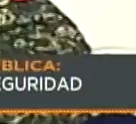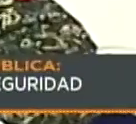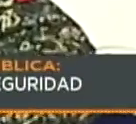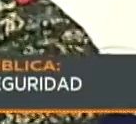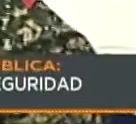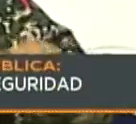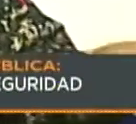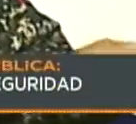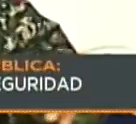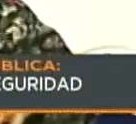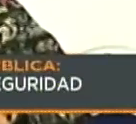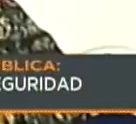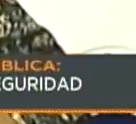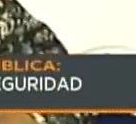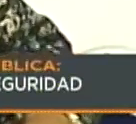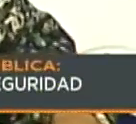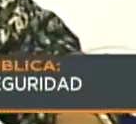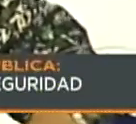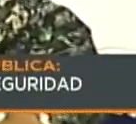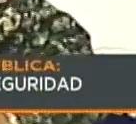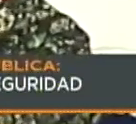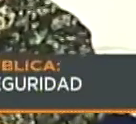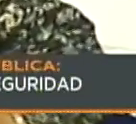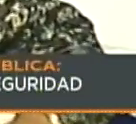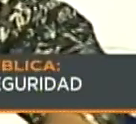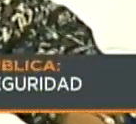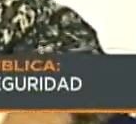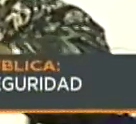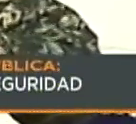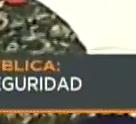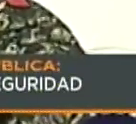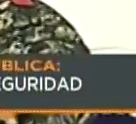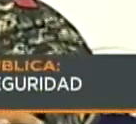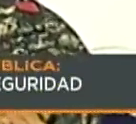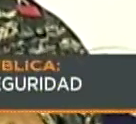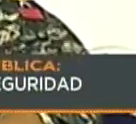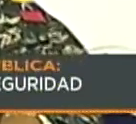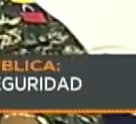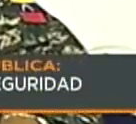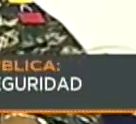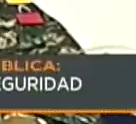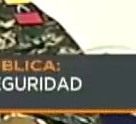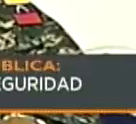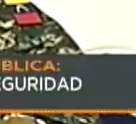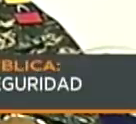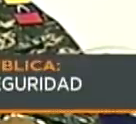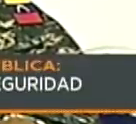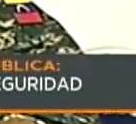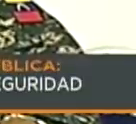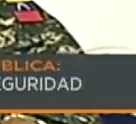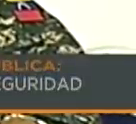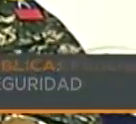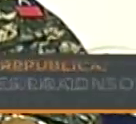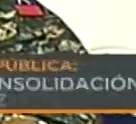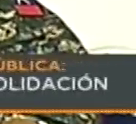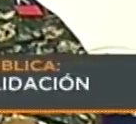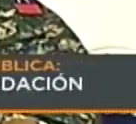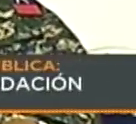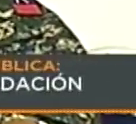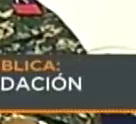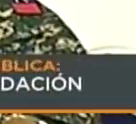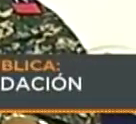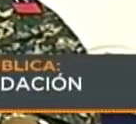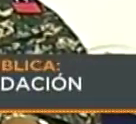le van a dar como resultado a Venezuela lo que es nuestro objetivo, la máxima seguridad posible, la